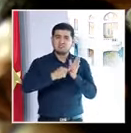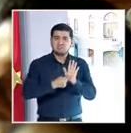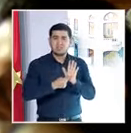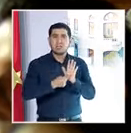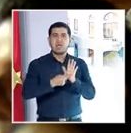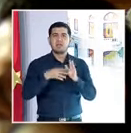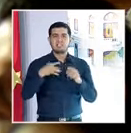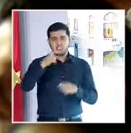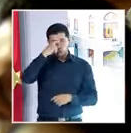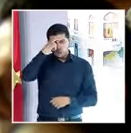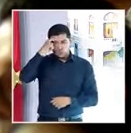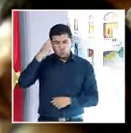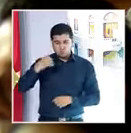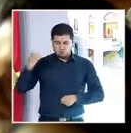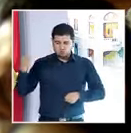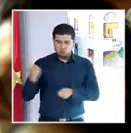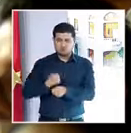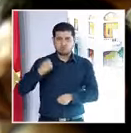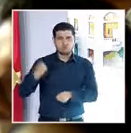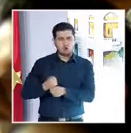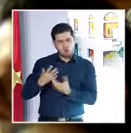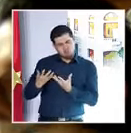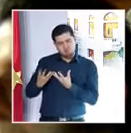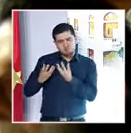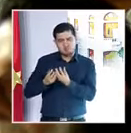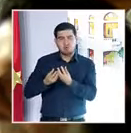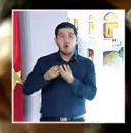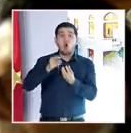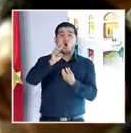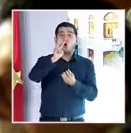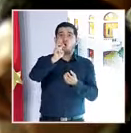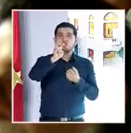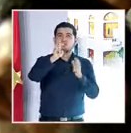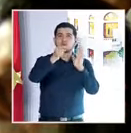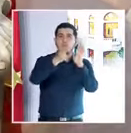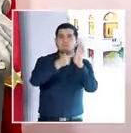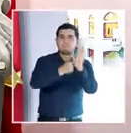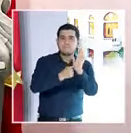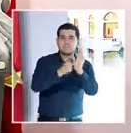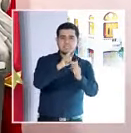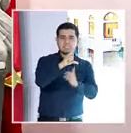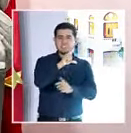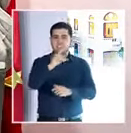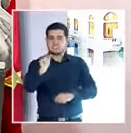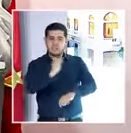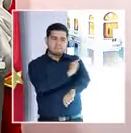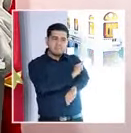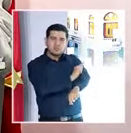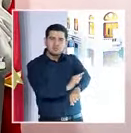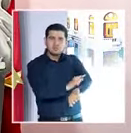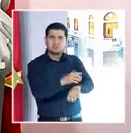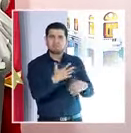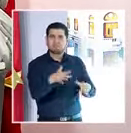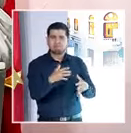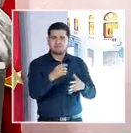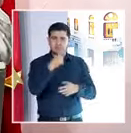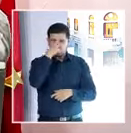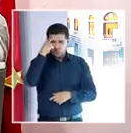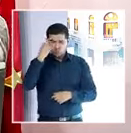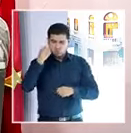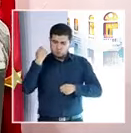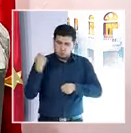que significó una inversión de más de 8.100 millones de pesos. Un esfuerzo